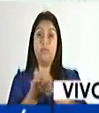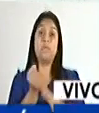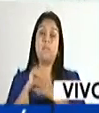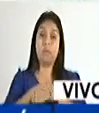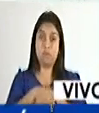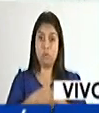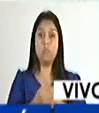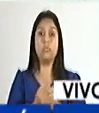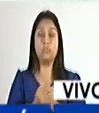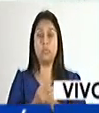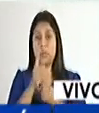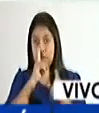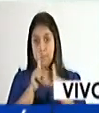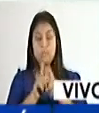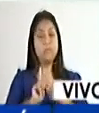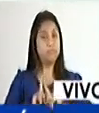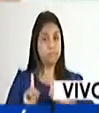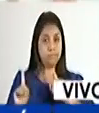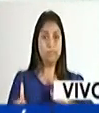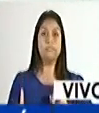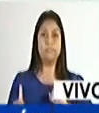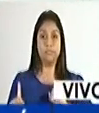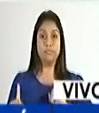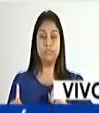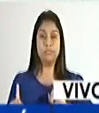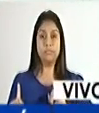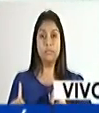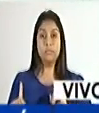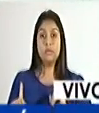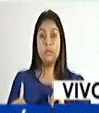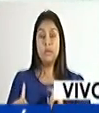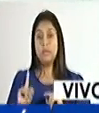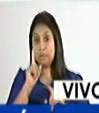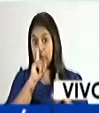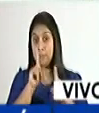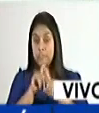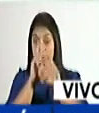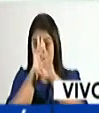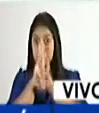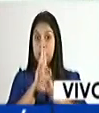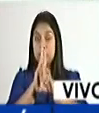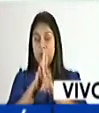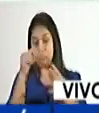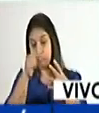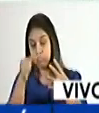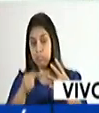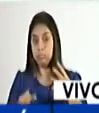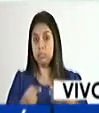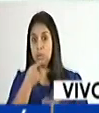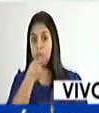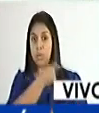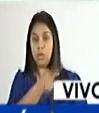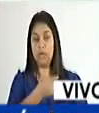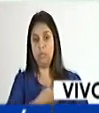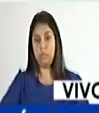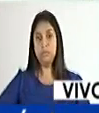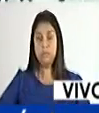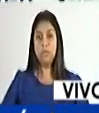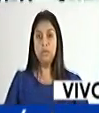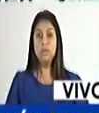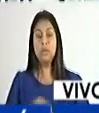manos y el distanciamiento social, así como respetar las disposiciones del señor